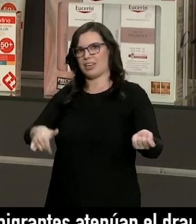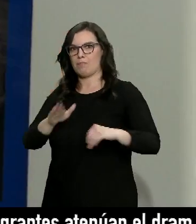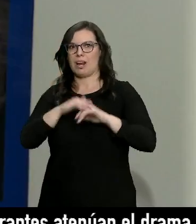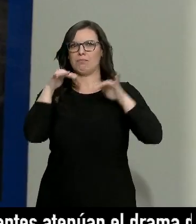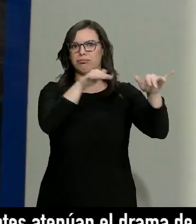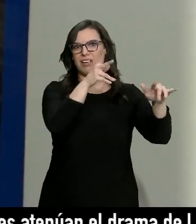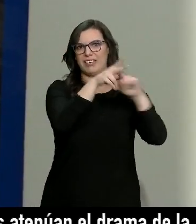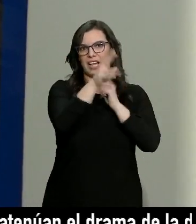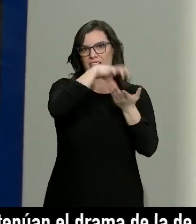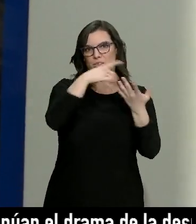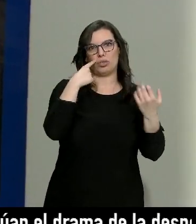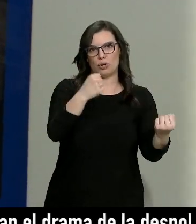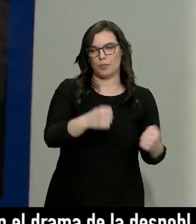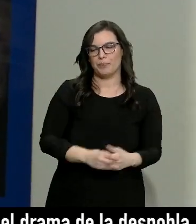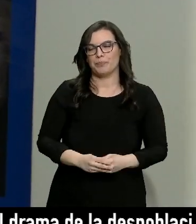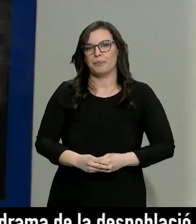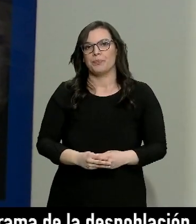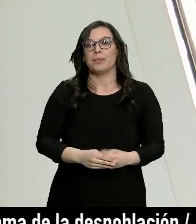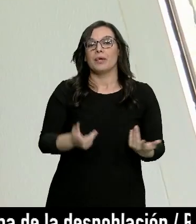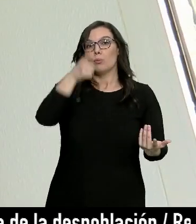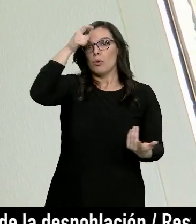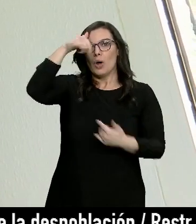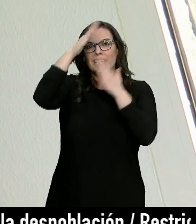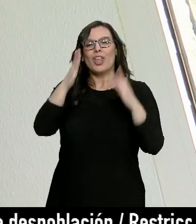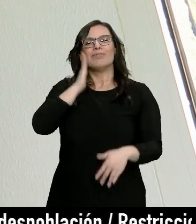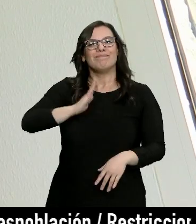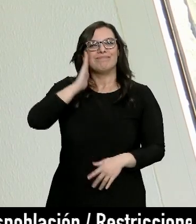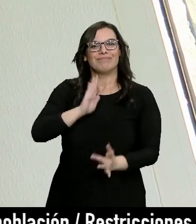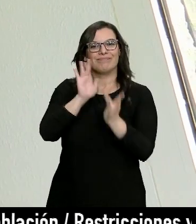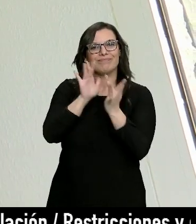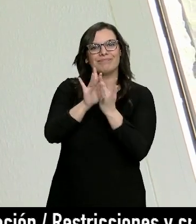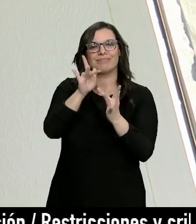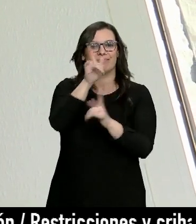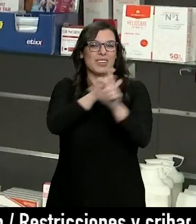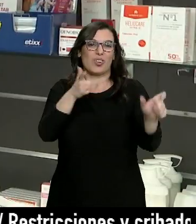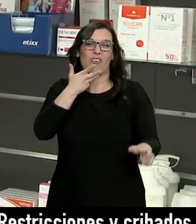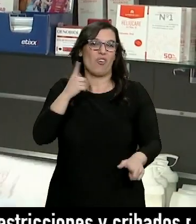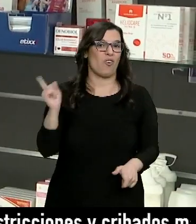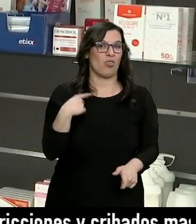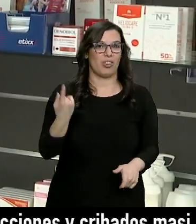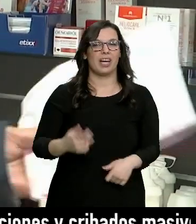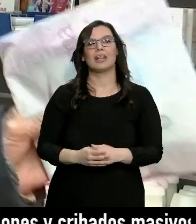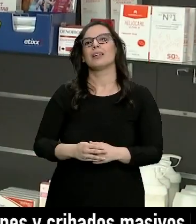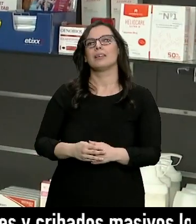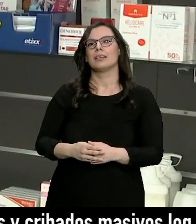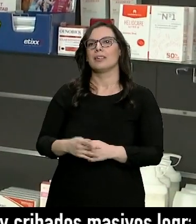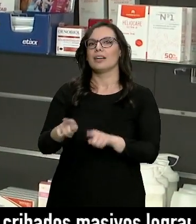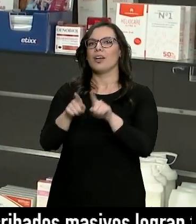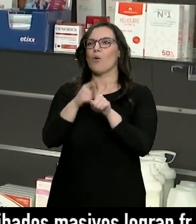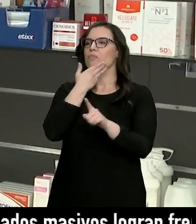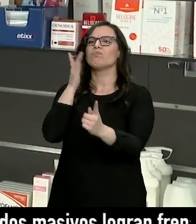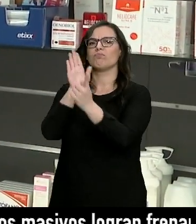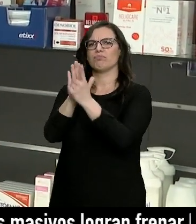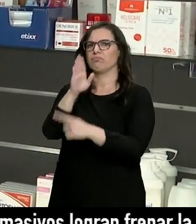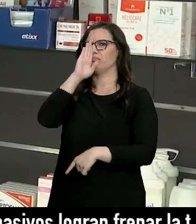salud. La atención en los pueblos es cercana, personal. Aquí se conocen todos. Muy tete a tete, ¿sabes? O sea